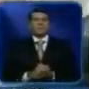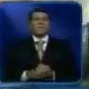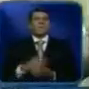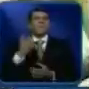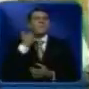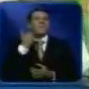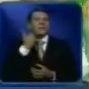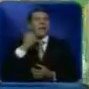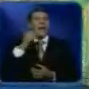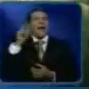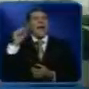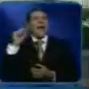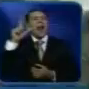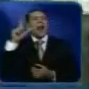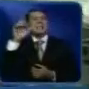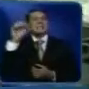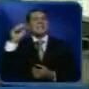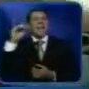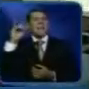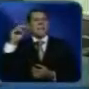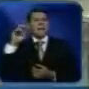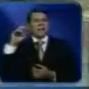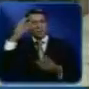Enfermedad de Alzheimer.